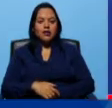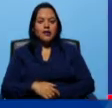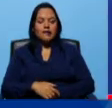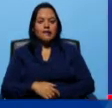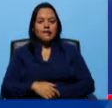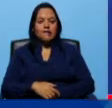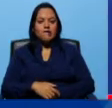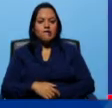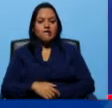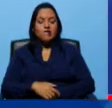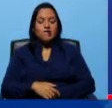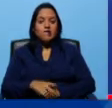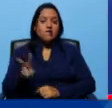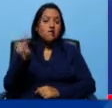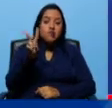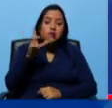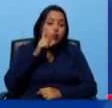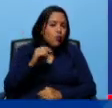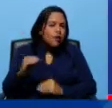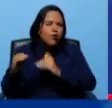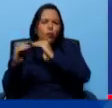Como Venezuela no hay.